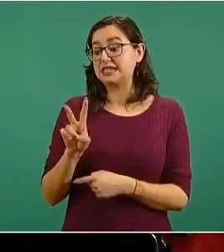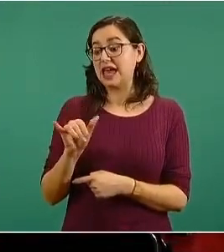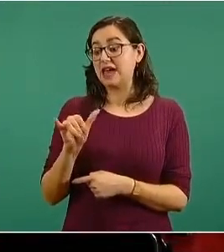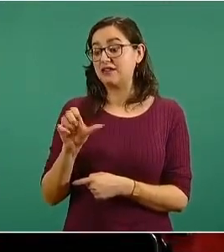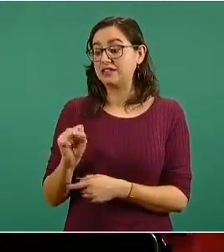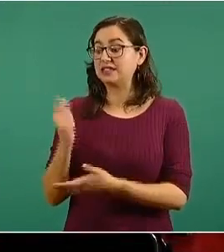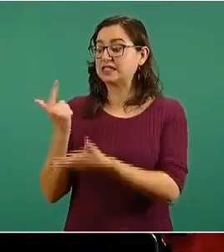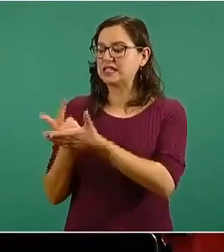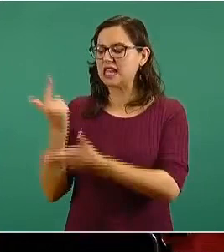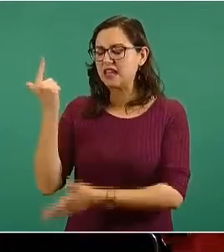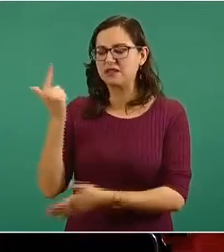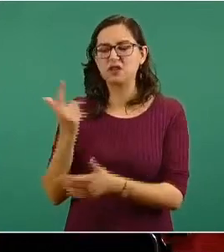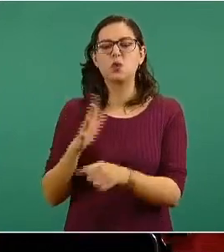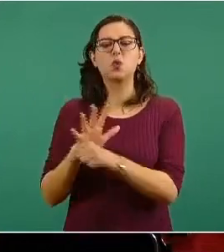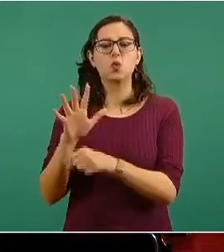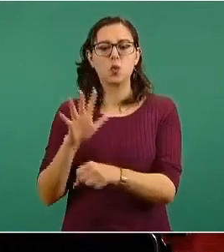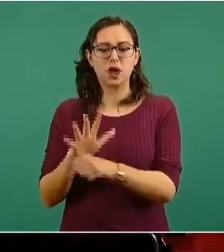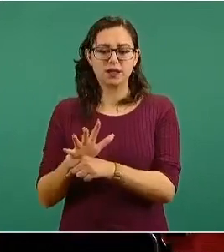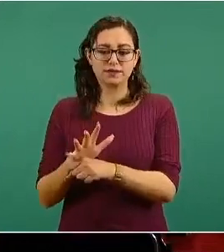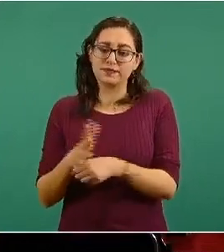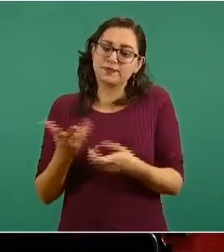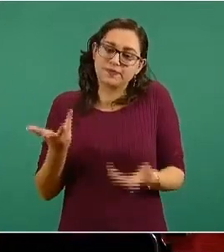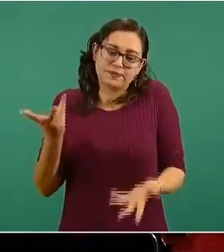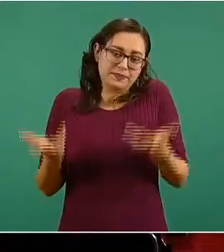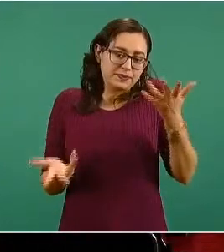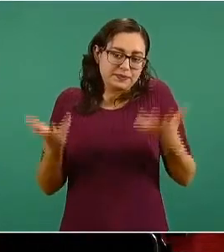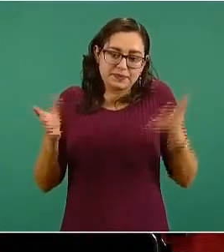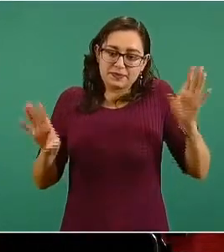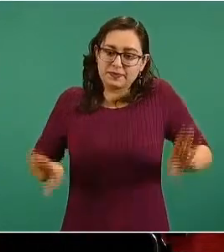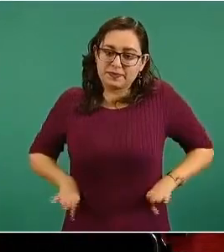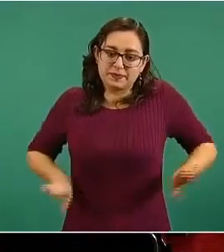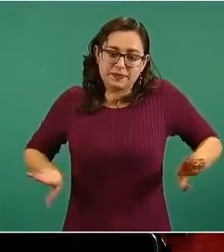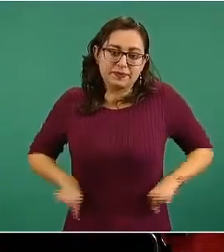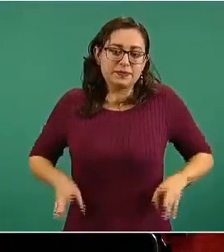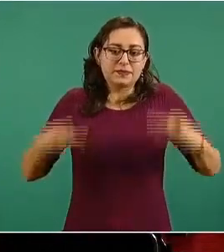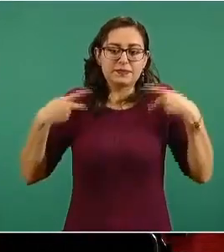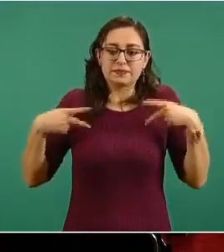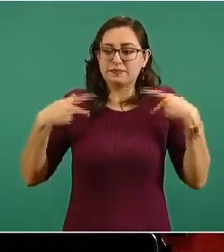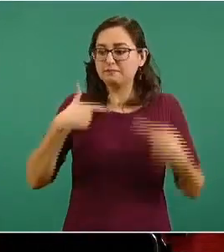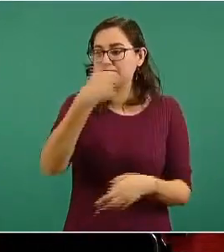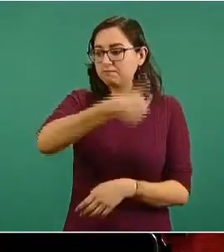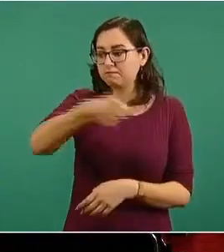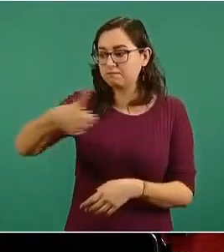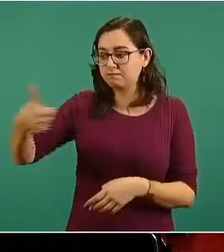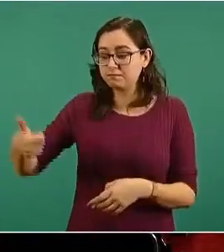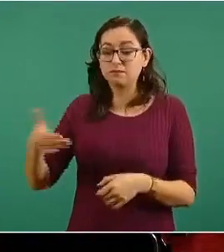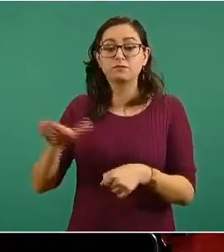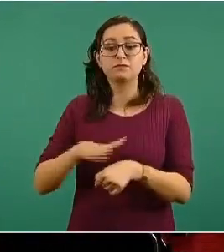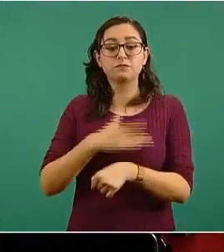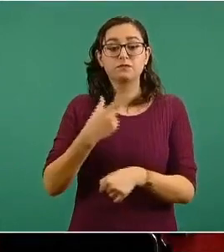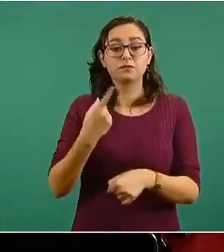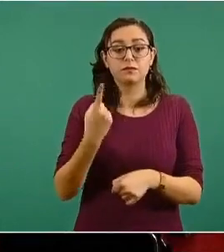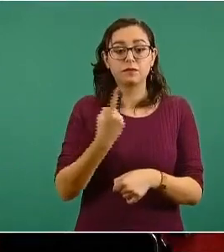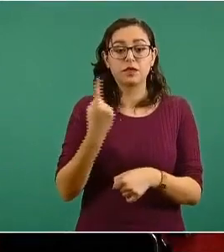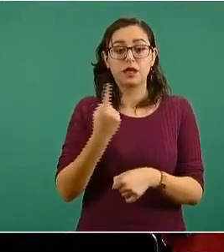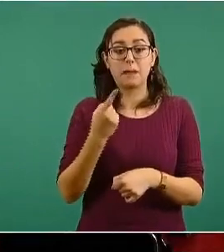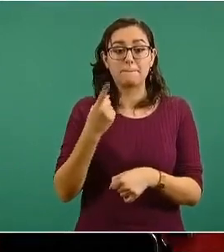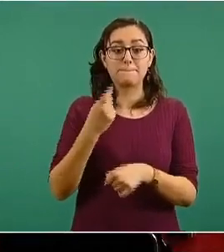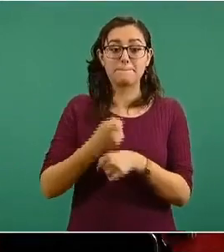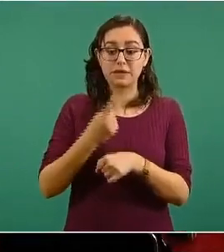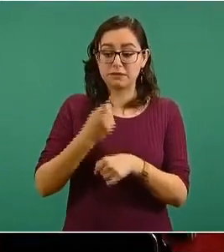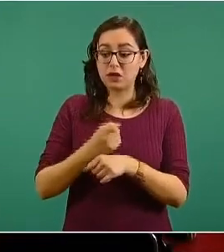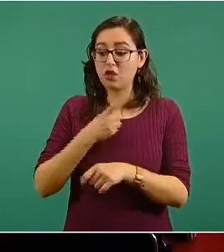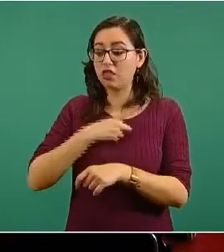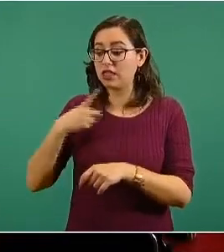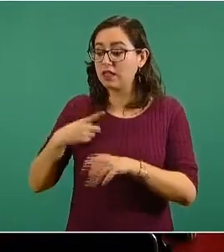son clasificados de acuerdo a lo que les va ocurriendo a las personas, porque la primera prioridad es atenderlas,